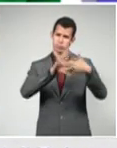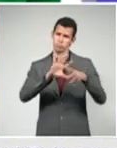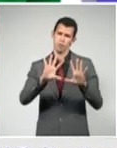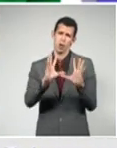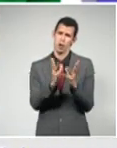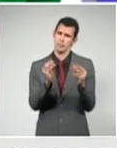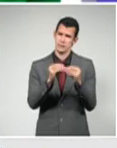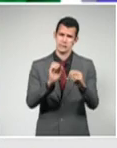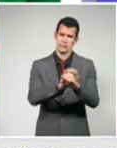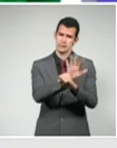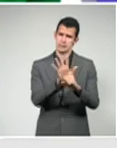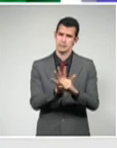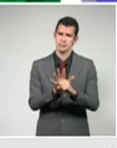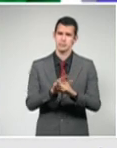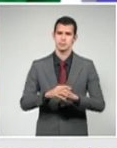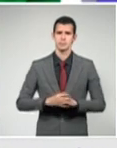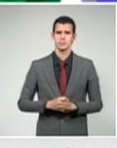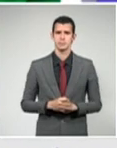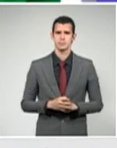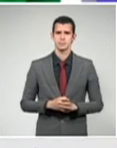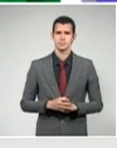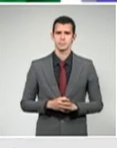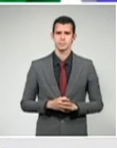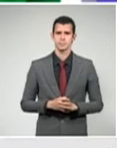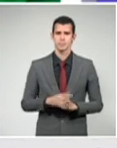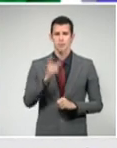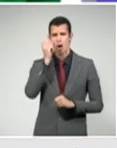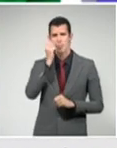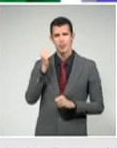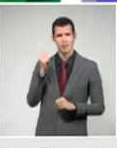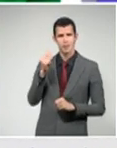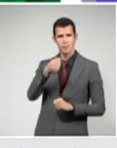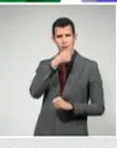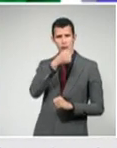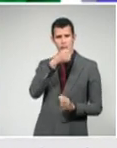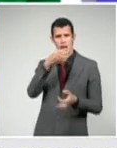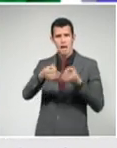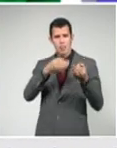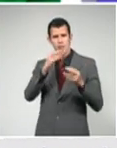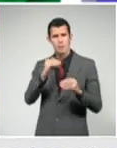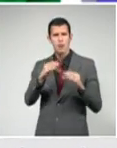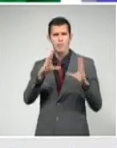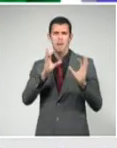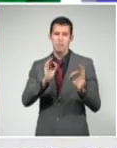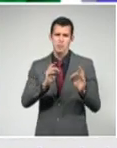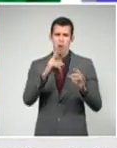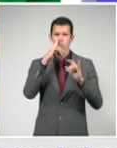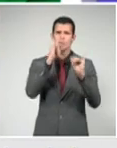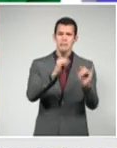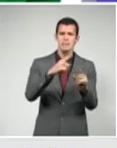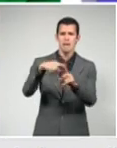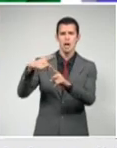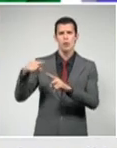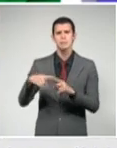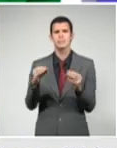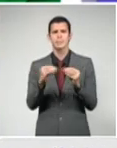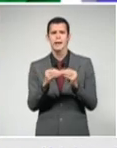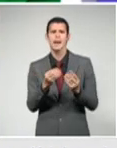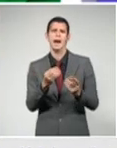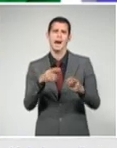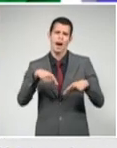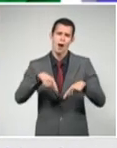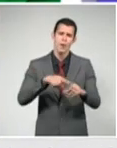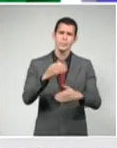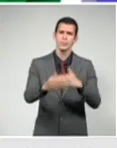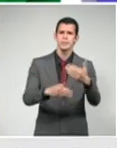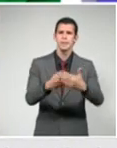esta mañana, que además se han divulgado por diversos medios, pues en relación con las vacunas,